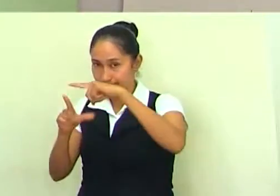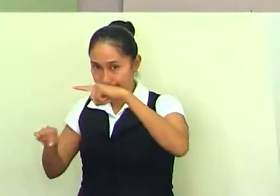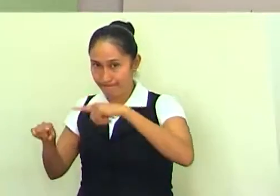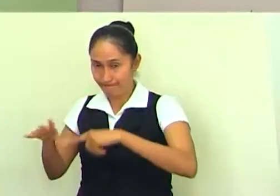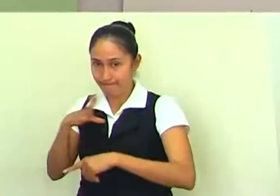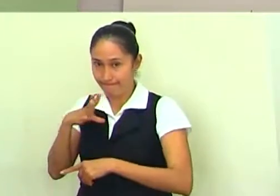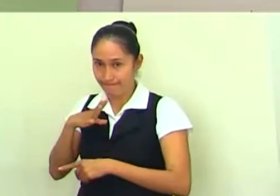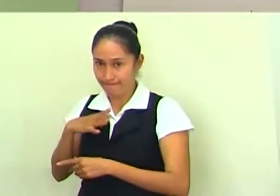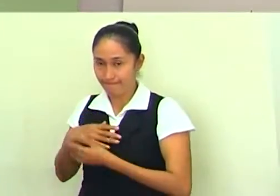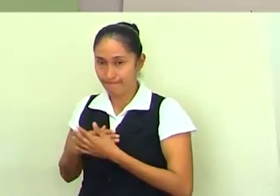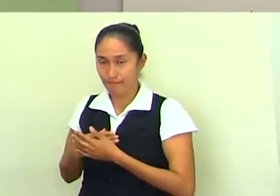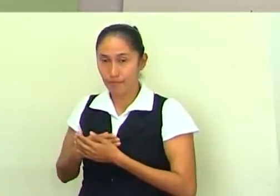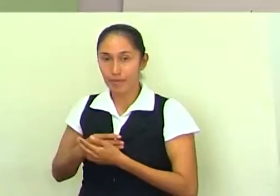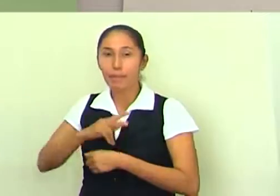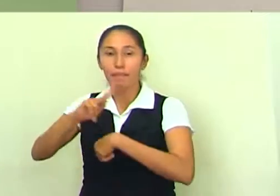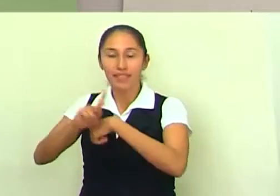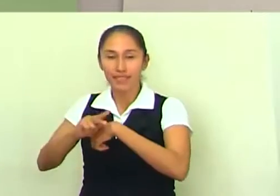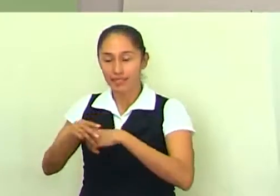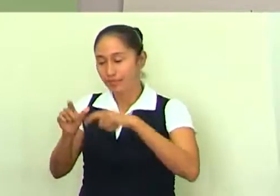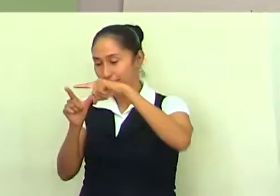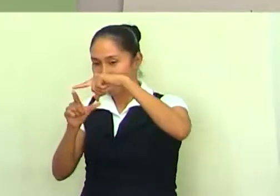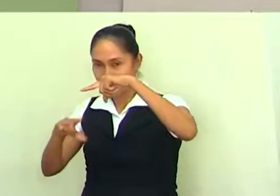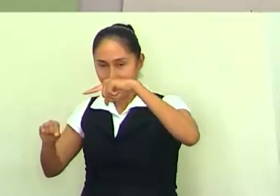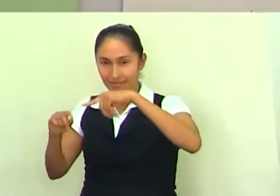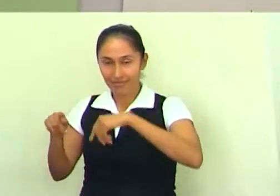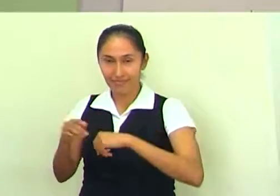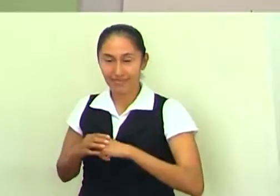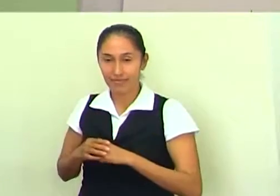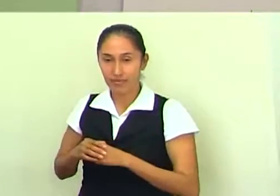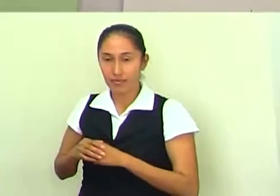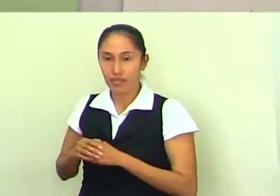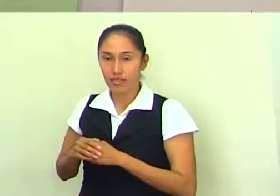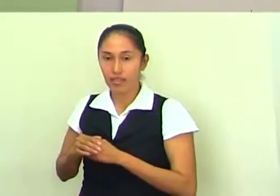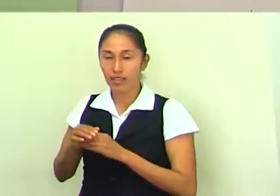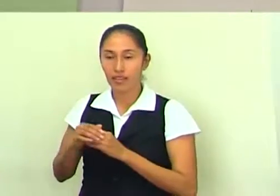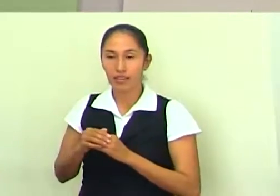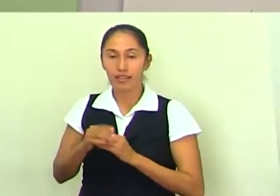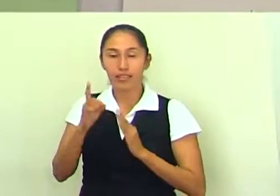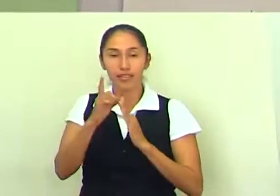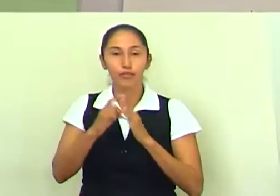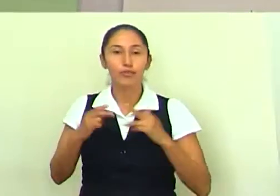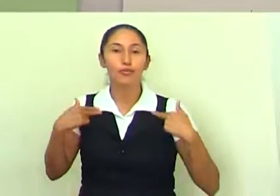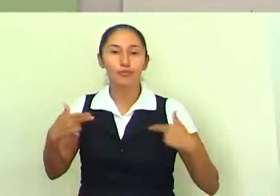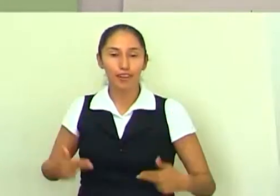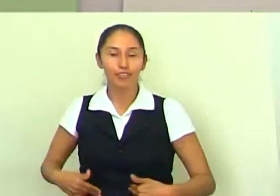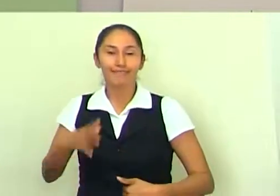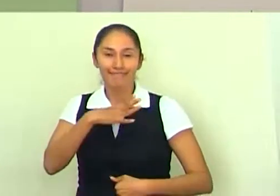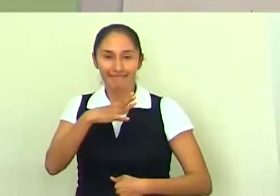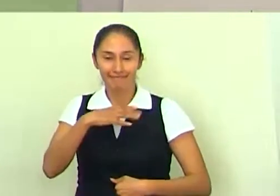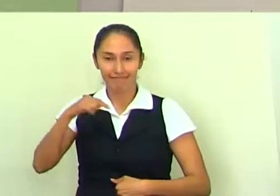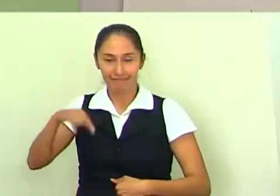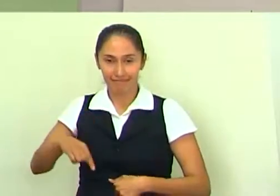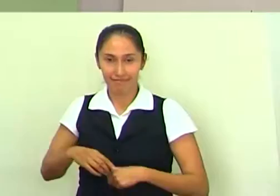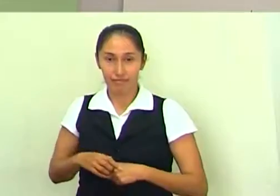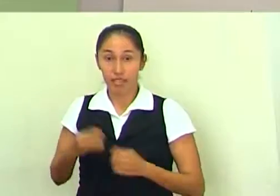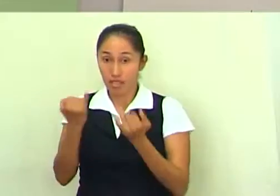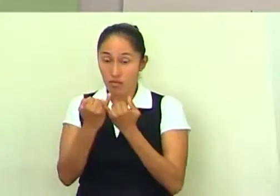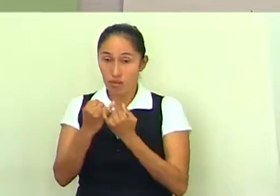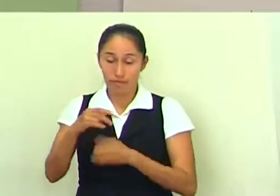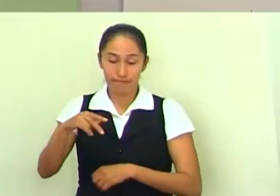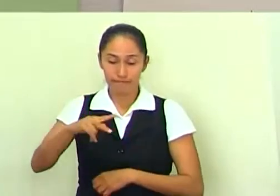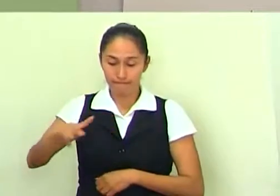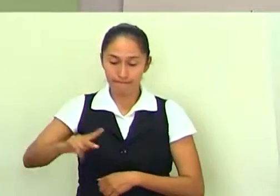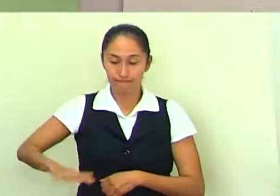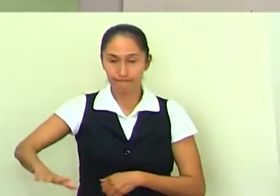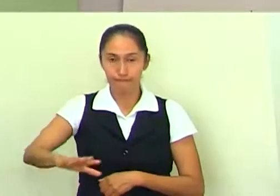la Comisión Nacional de los Derechos Humanos, y están también en la Defensoría de los Derechos Humanos del pueblo de Oaxaca. Ahí vamos